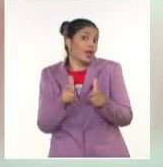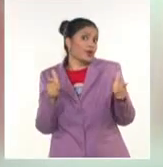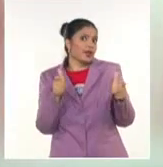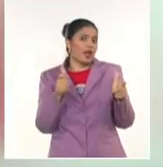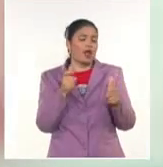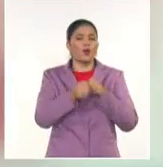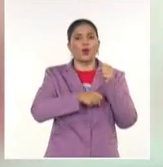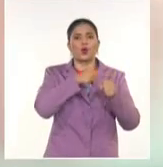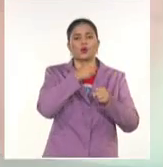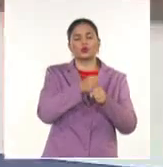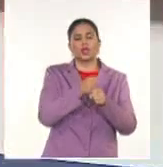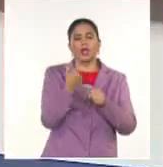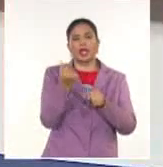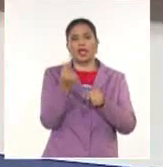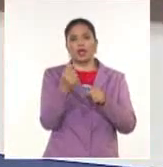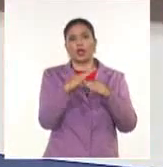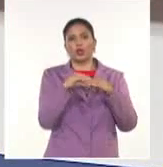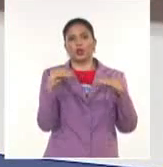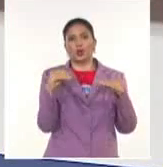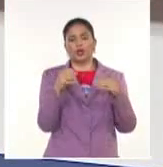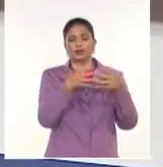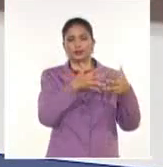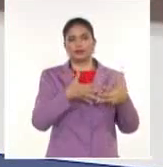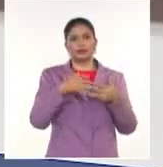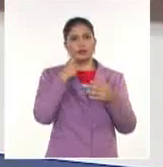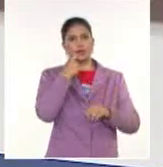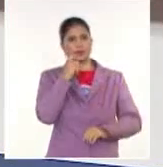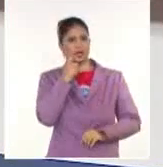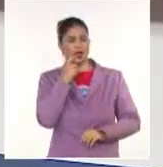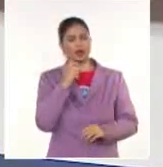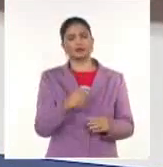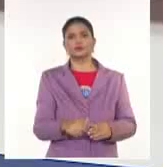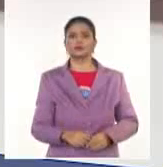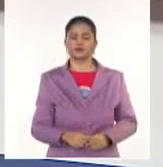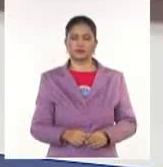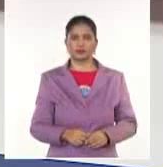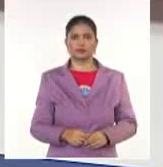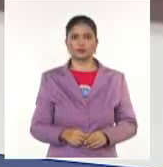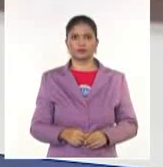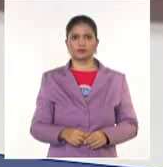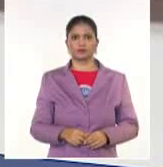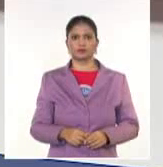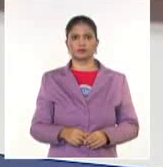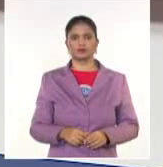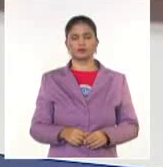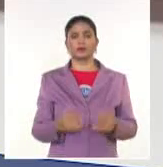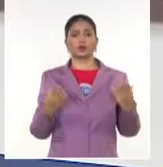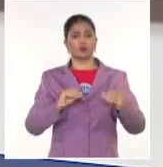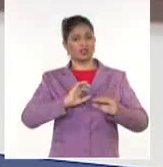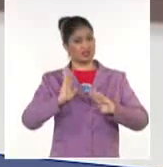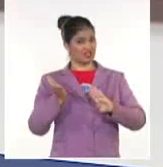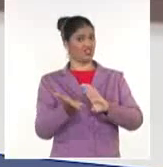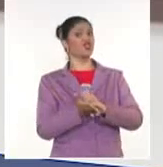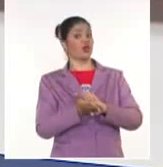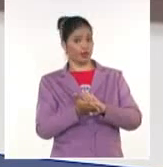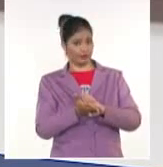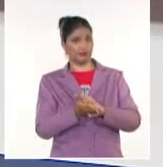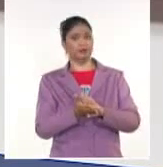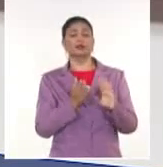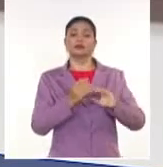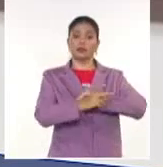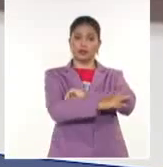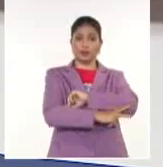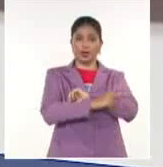brixs Plus que busca democratizar el comercio mundial para sortear las presiones y sanciones de los países occidentales